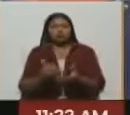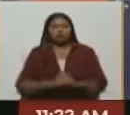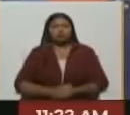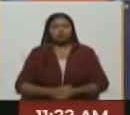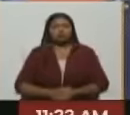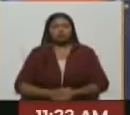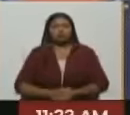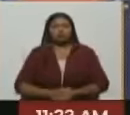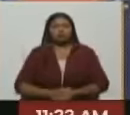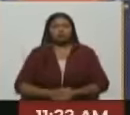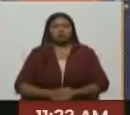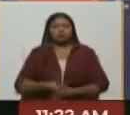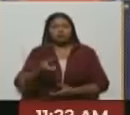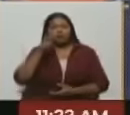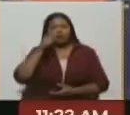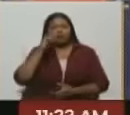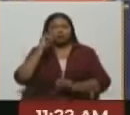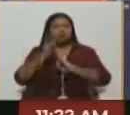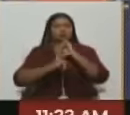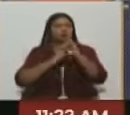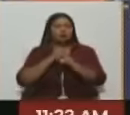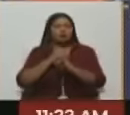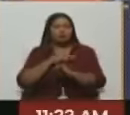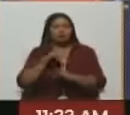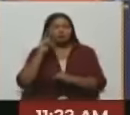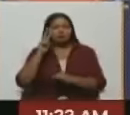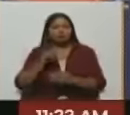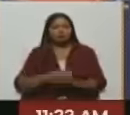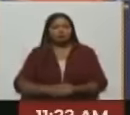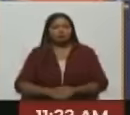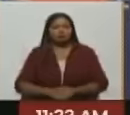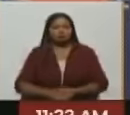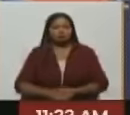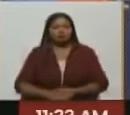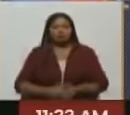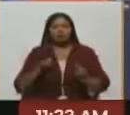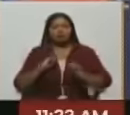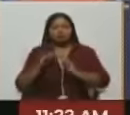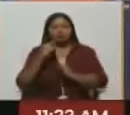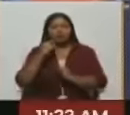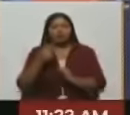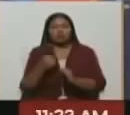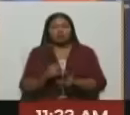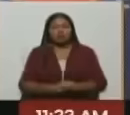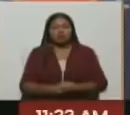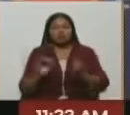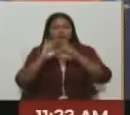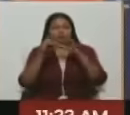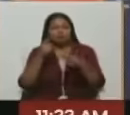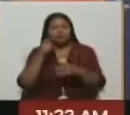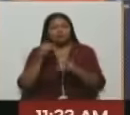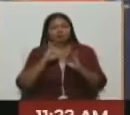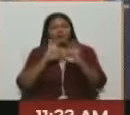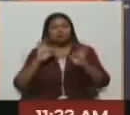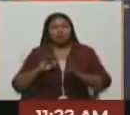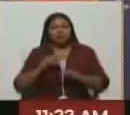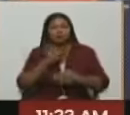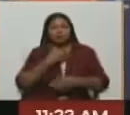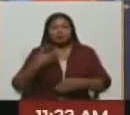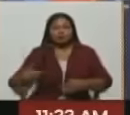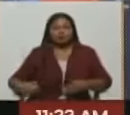bastantes observadores internacionales. Y ellos mismos dijeron, definitivamente, como dice usted,